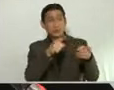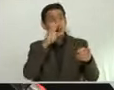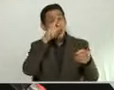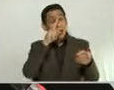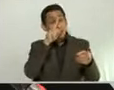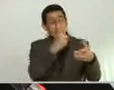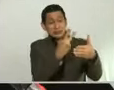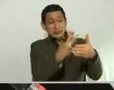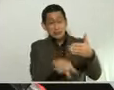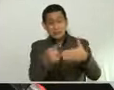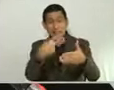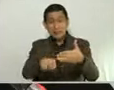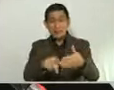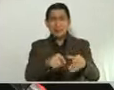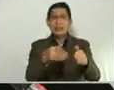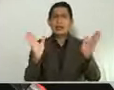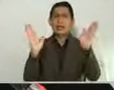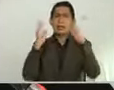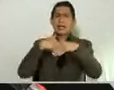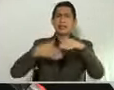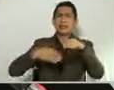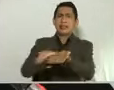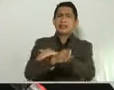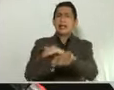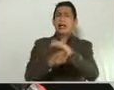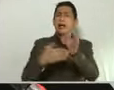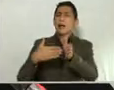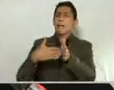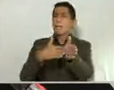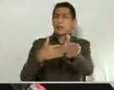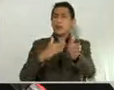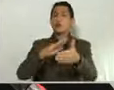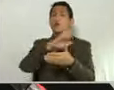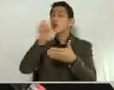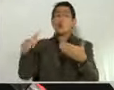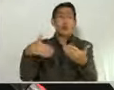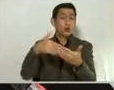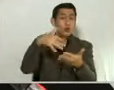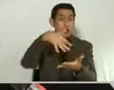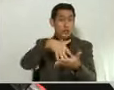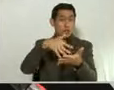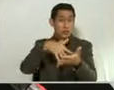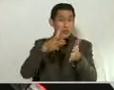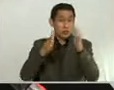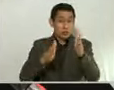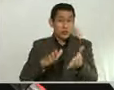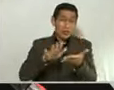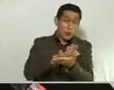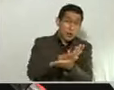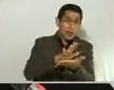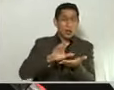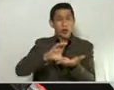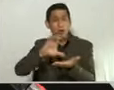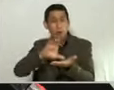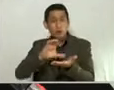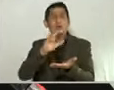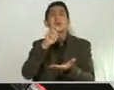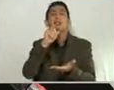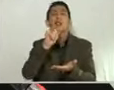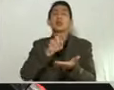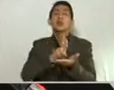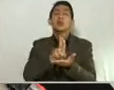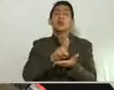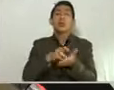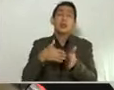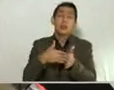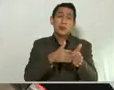Metrovía todos los días sea gratis. Todos los estudiantes de escuelas y colegios que cojan la Metrovía a